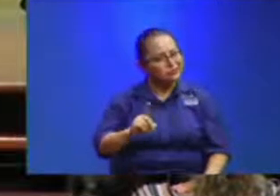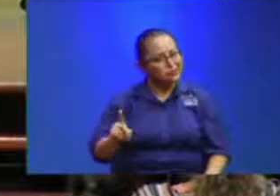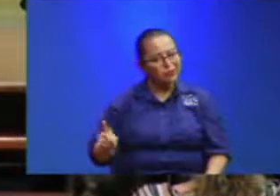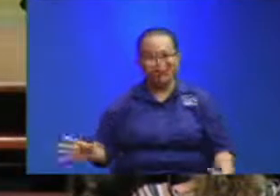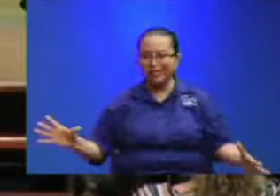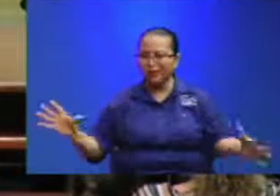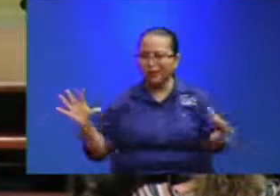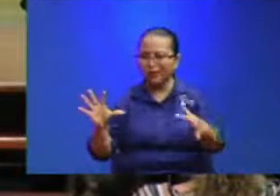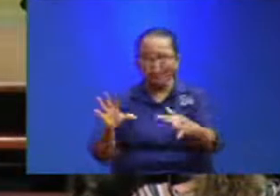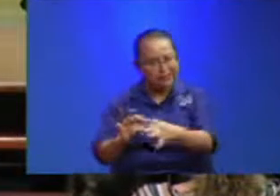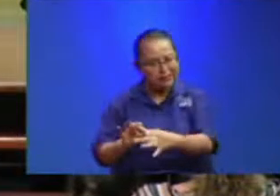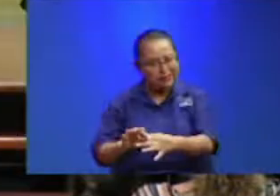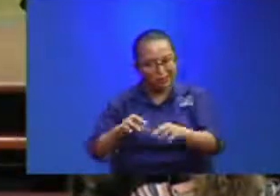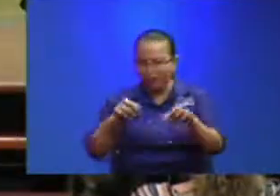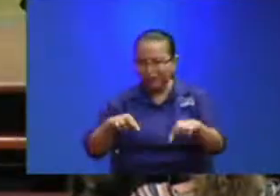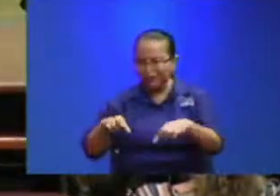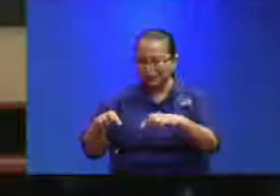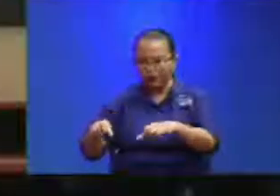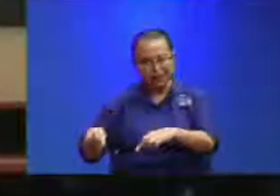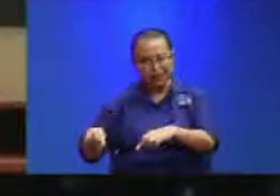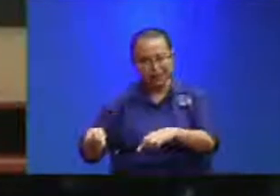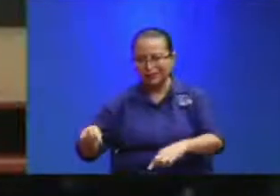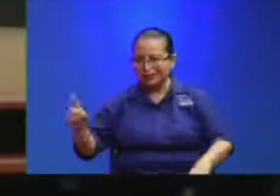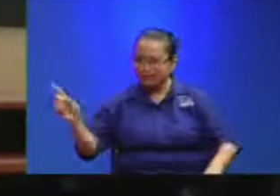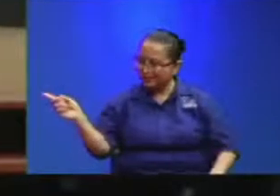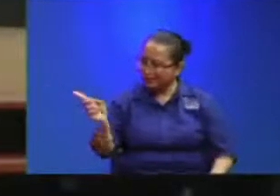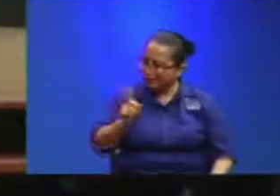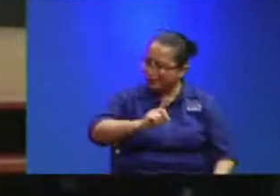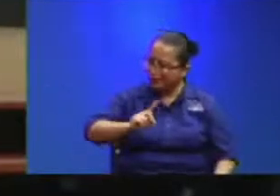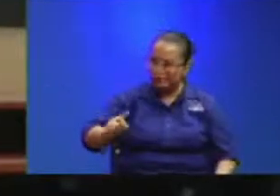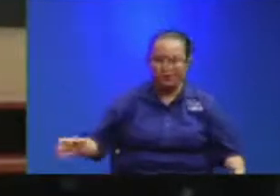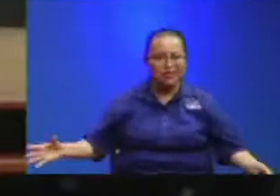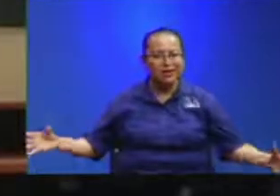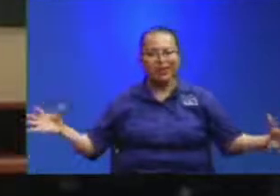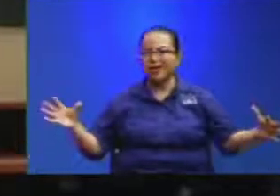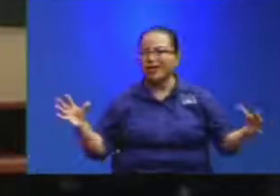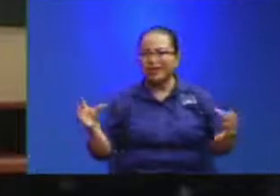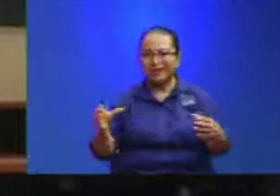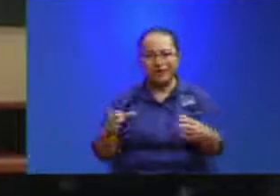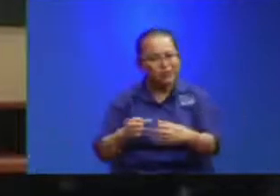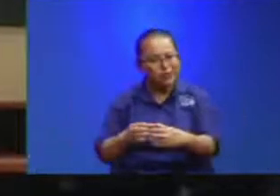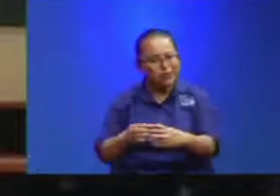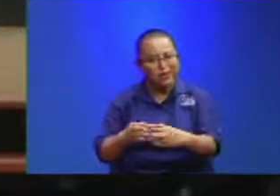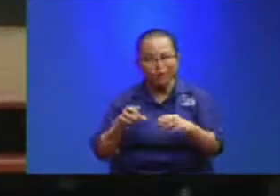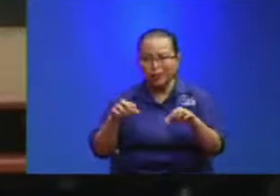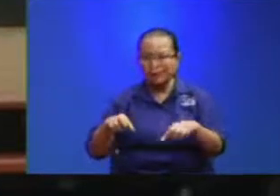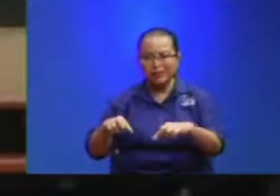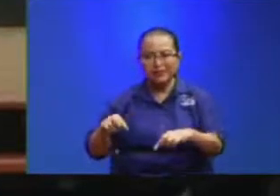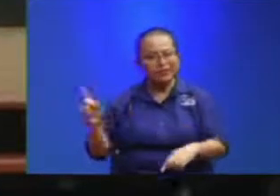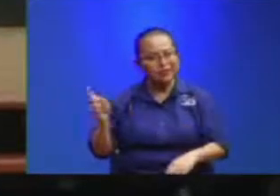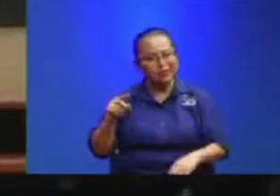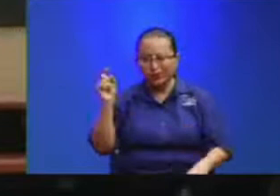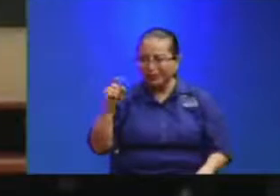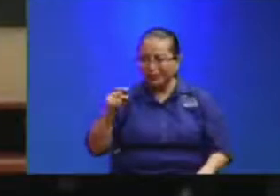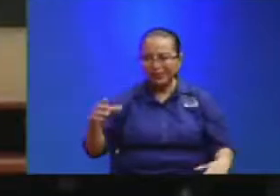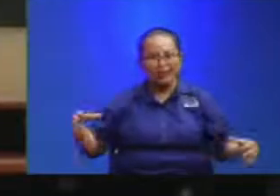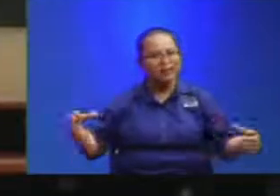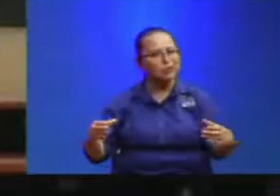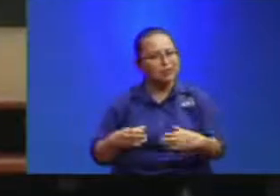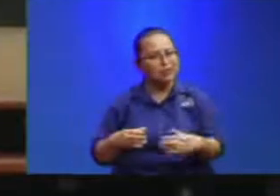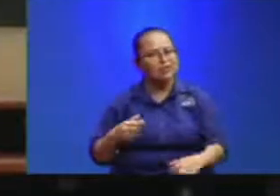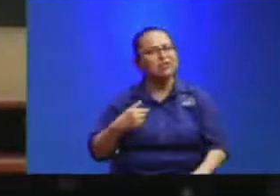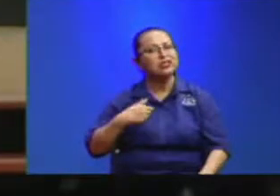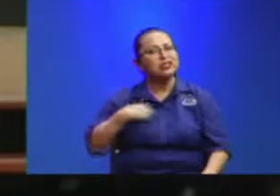con que no tiene que hacer migas deje de juntarse con los que no se tiene que juntar y yo entiendo